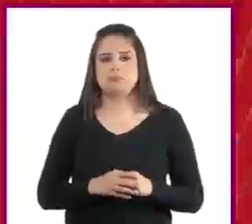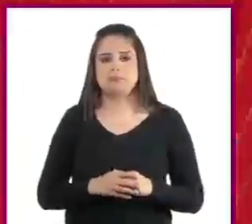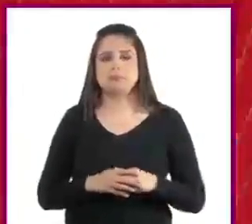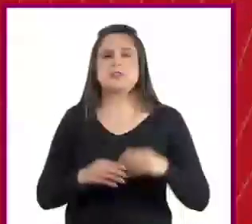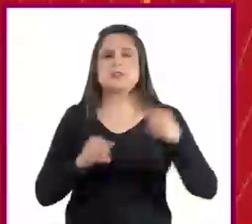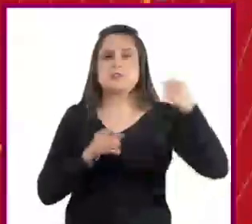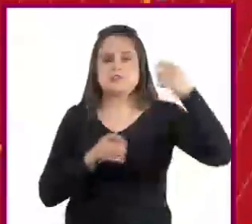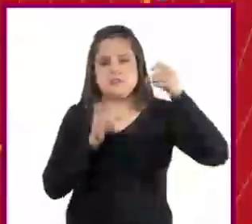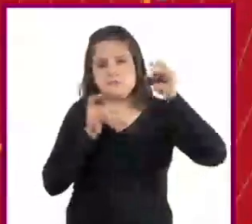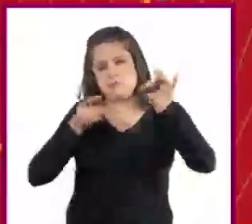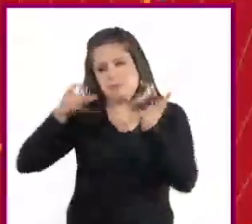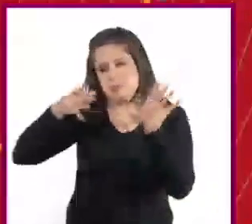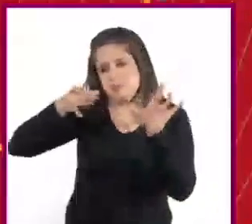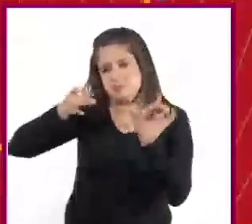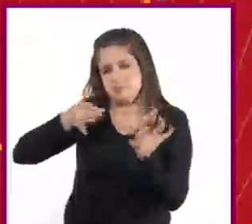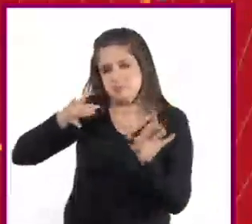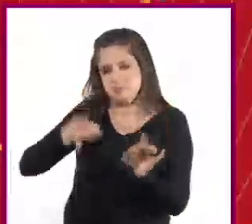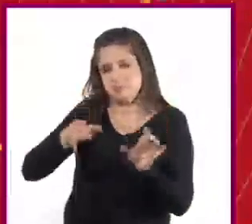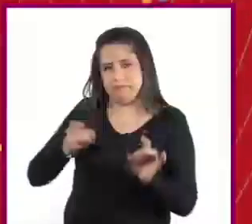balas,